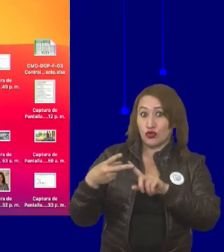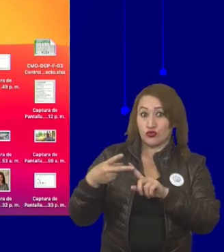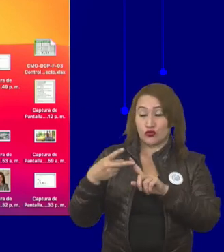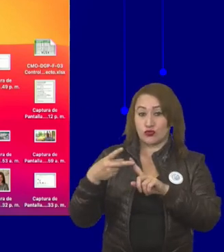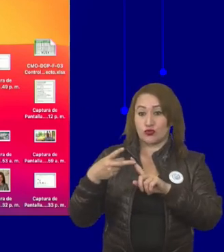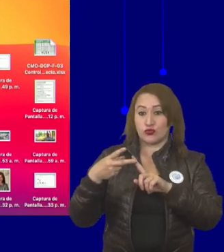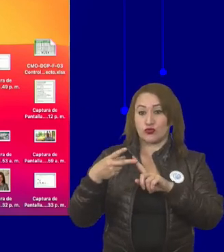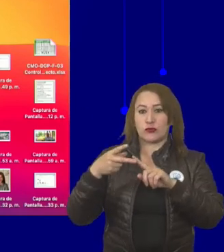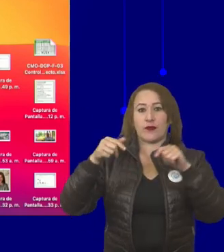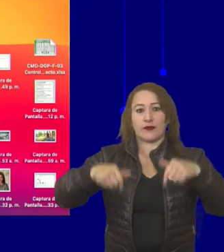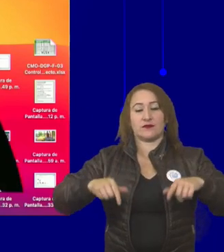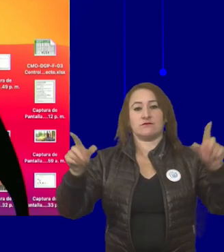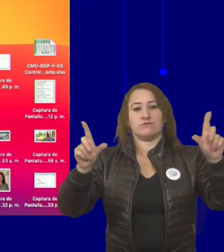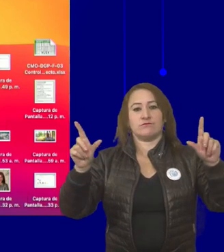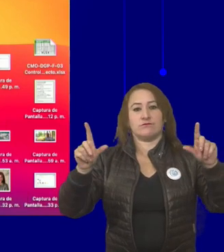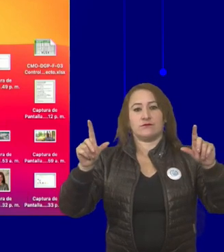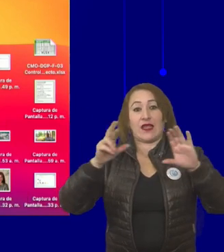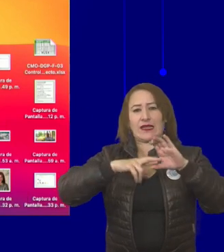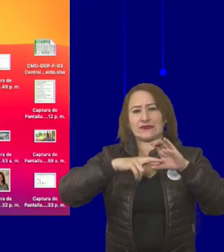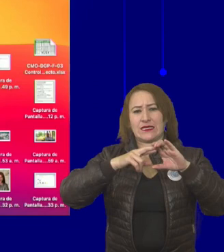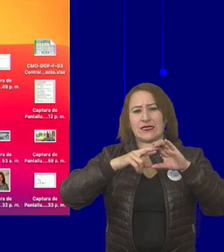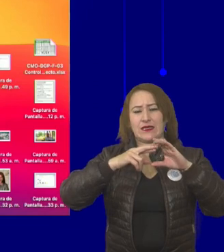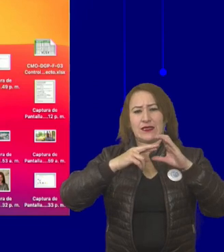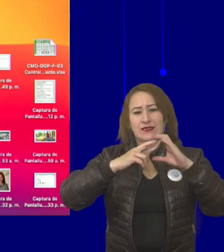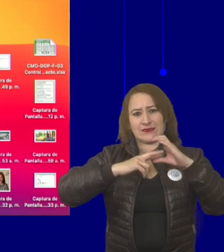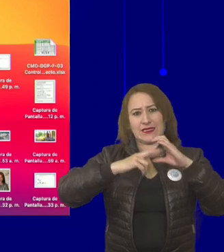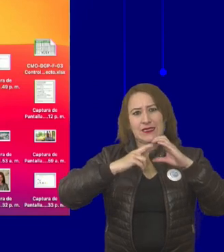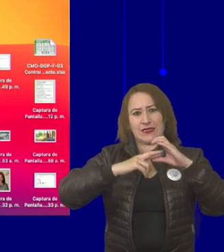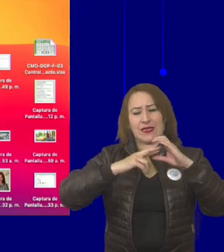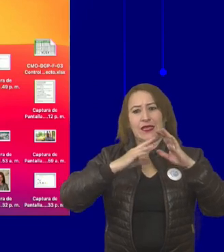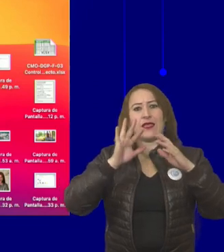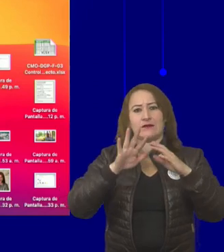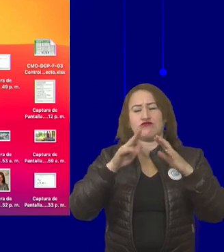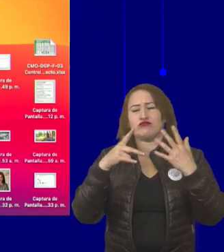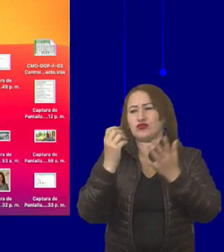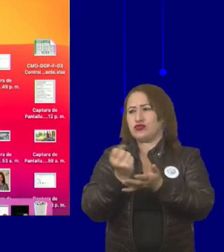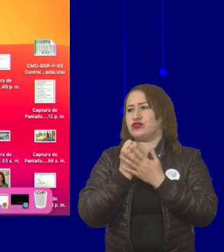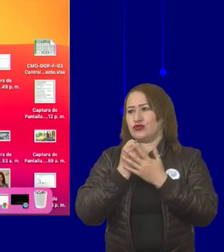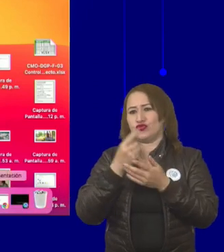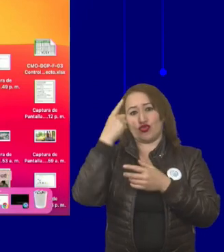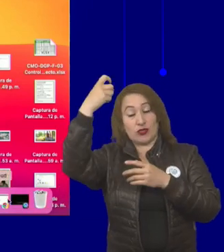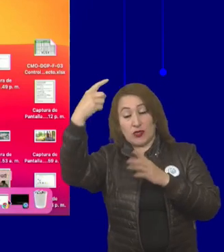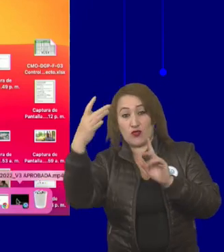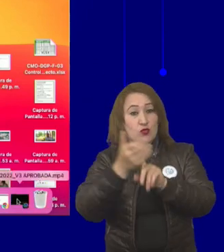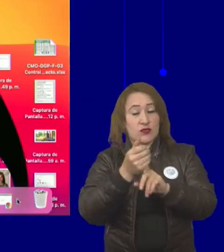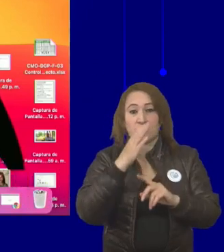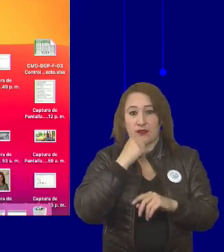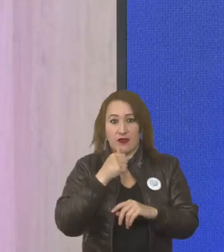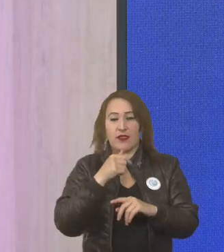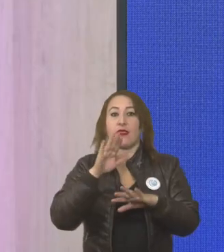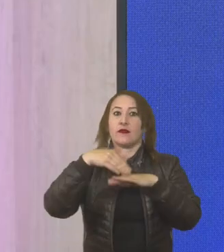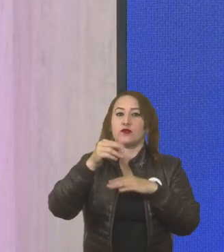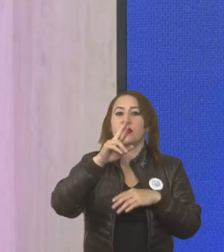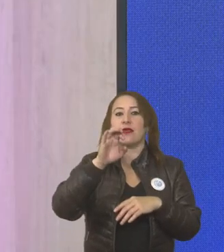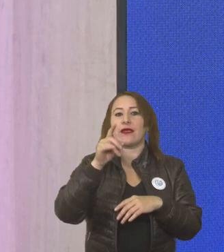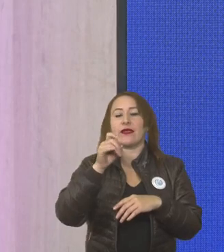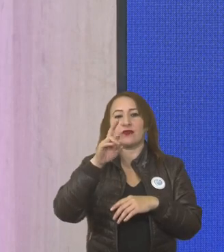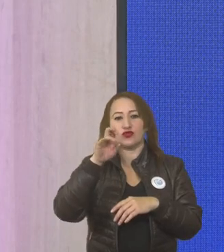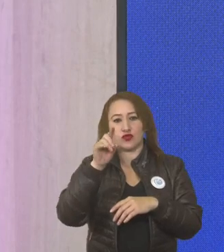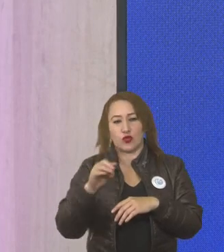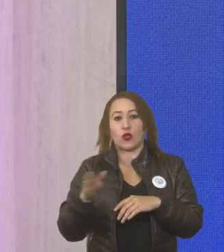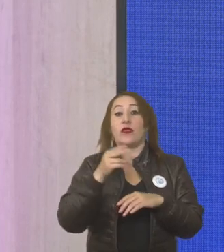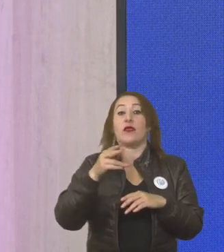a los canales de este país. RCN, después de nosotros hacer Soñar No Cuesta Nada, nos abrió la puerta para hacer Regreso a la Huaca, y Correo